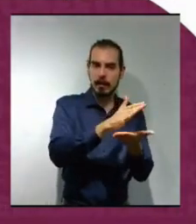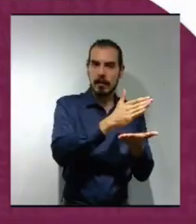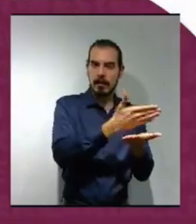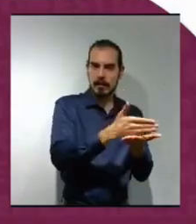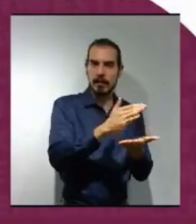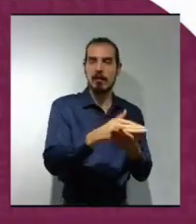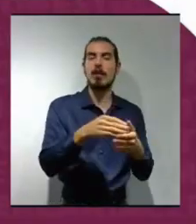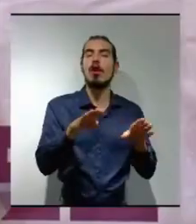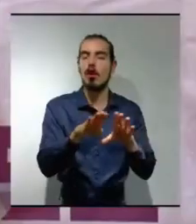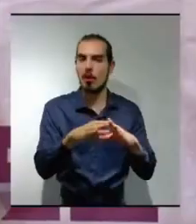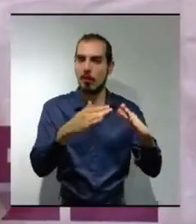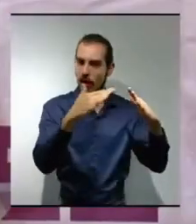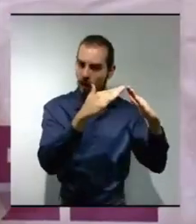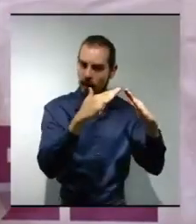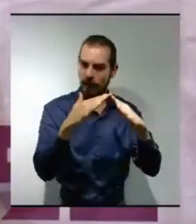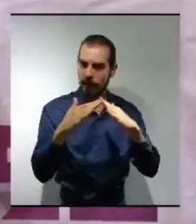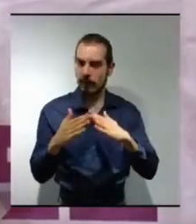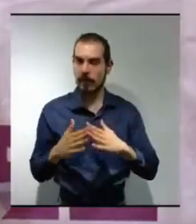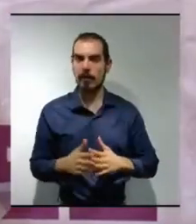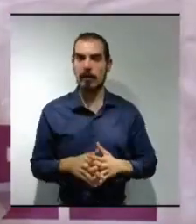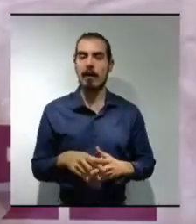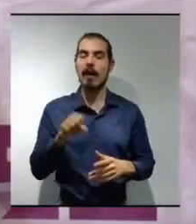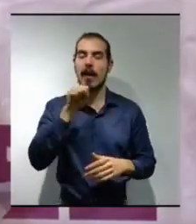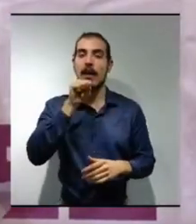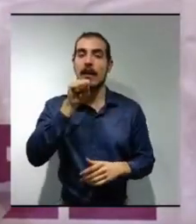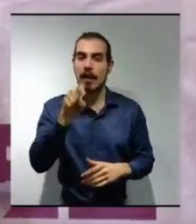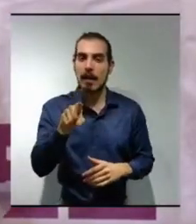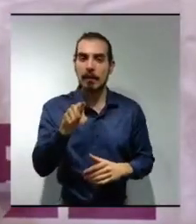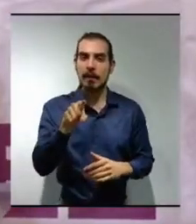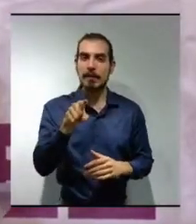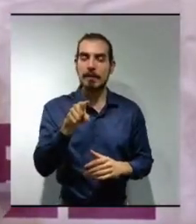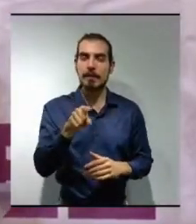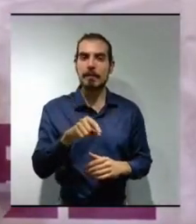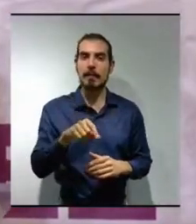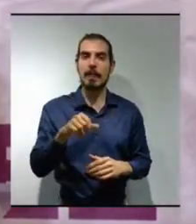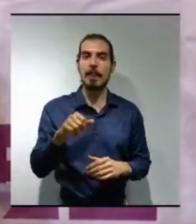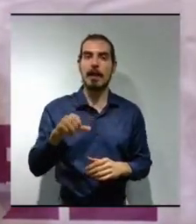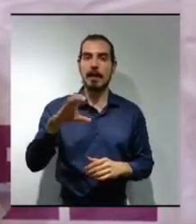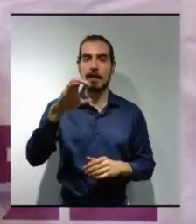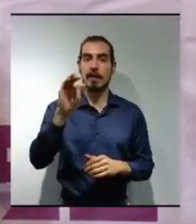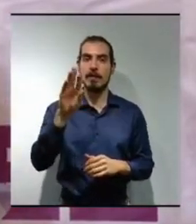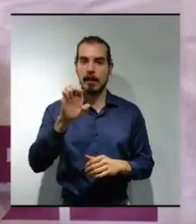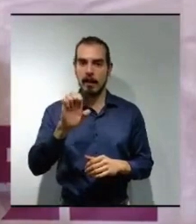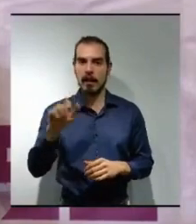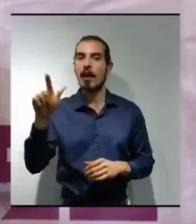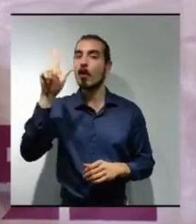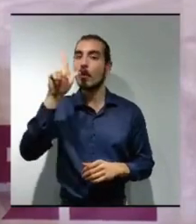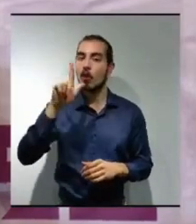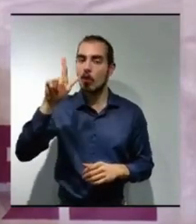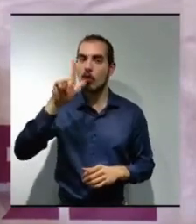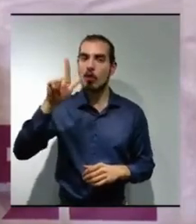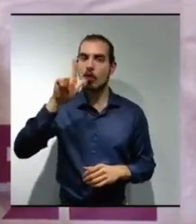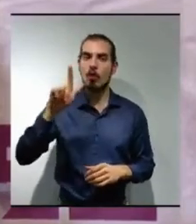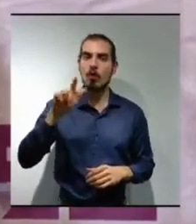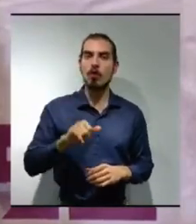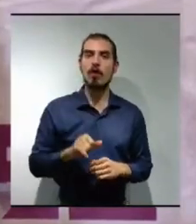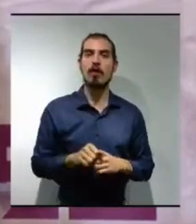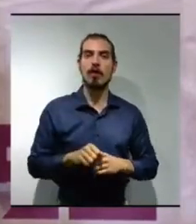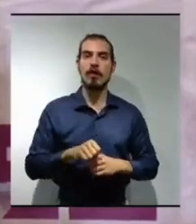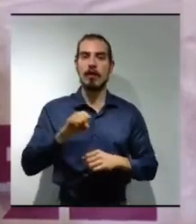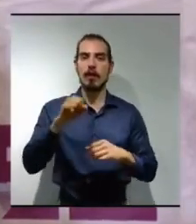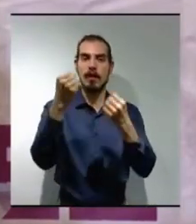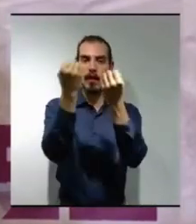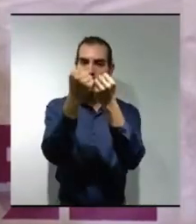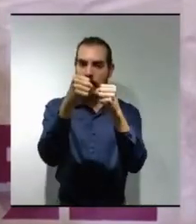de la vivienda. Contaremos con la presencia de la Comisión Federal de Electricidad, el Instituto Mexicano del